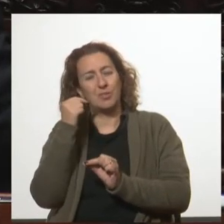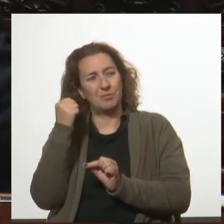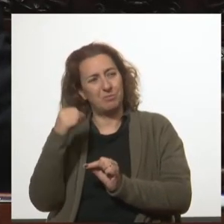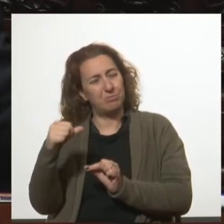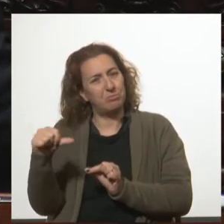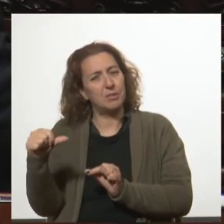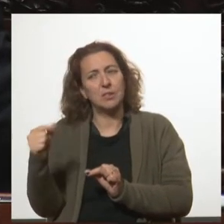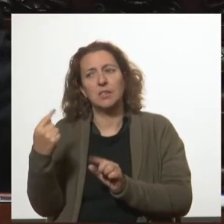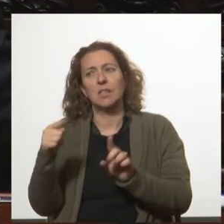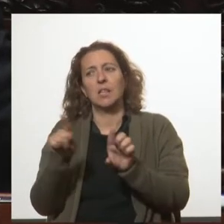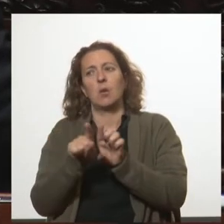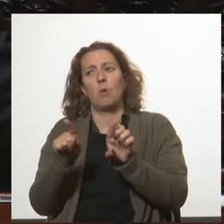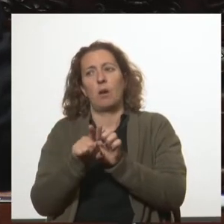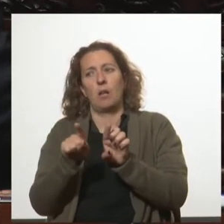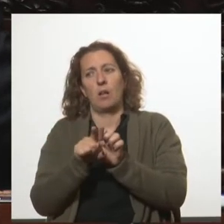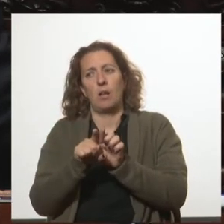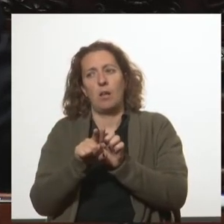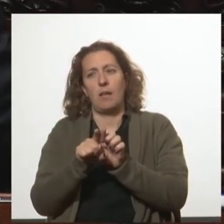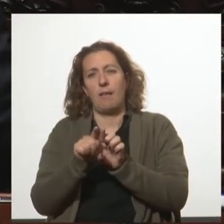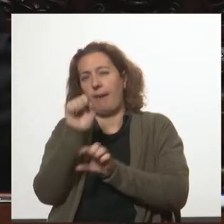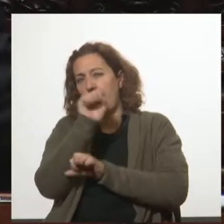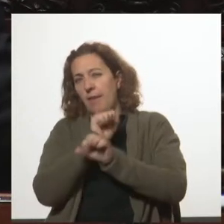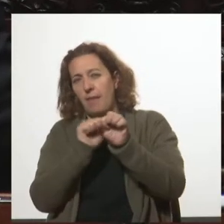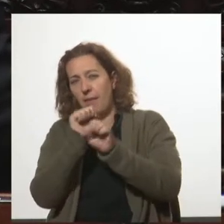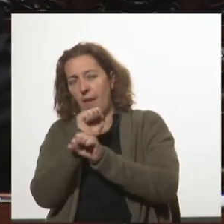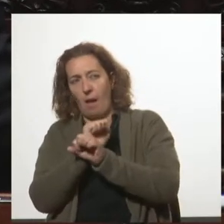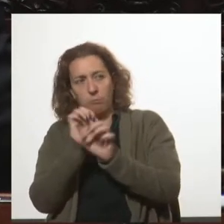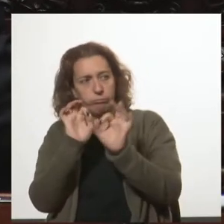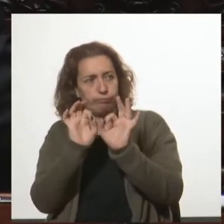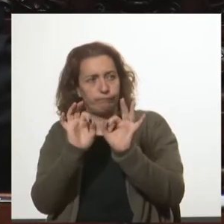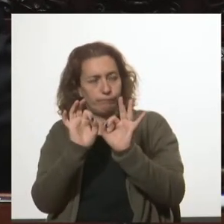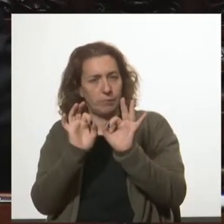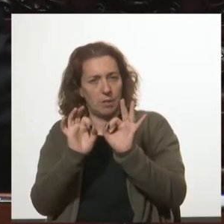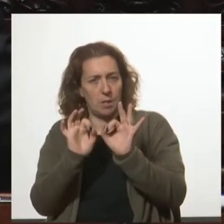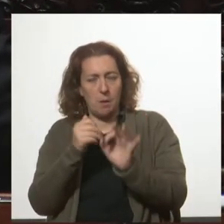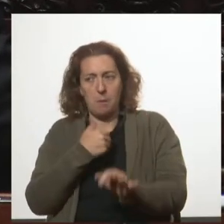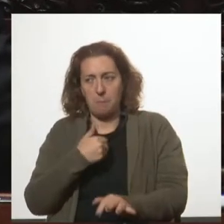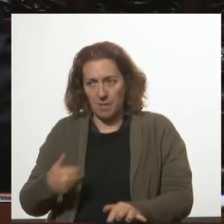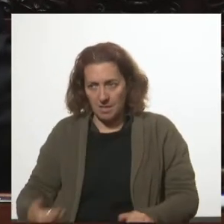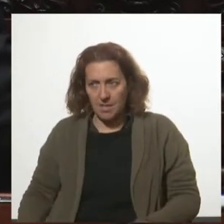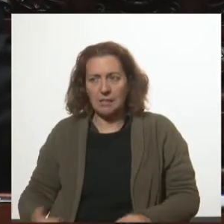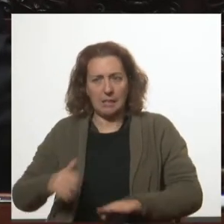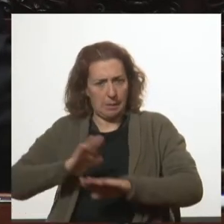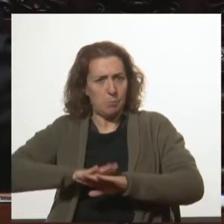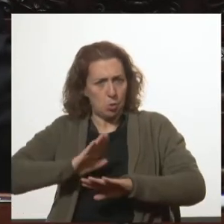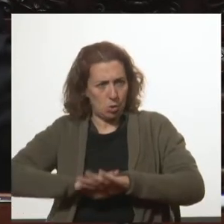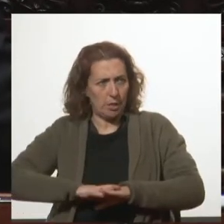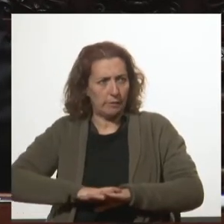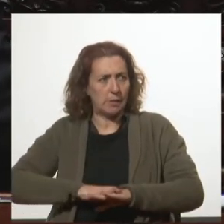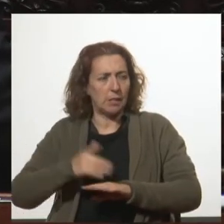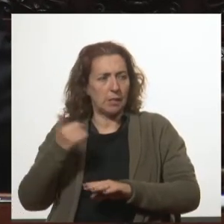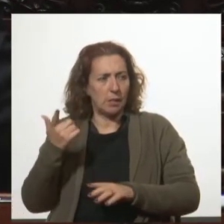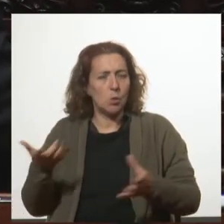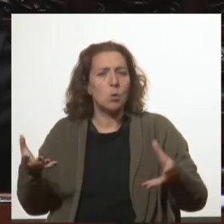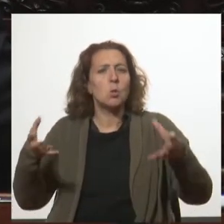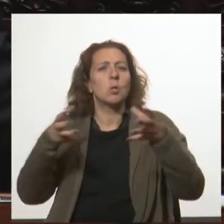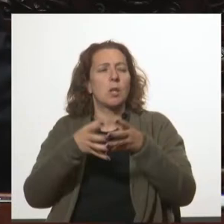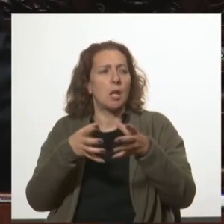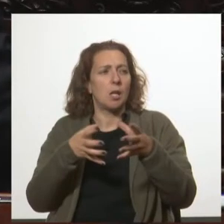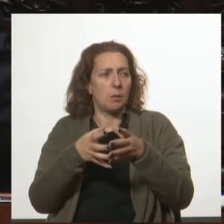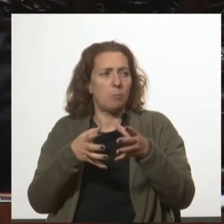igualmente con la ingeniería al mando de un presidente que se hace cargo y de un equipo que es un poco en formar